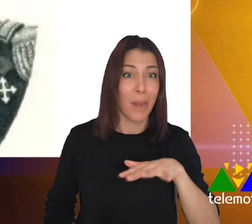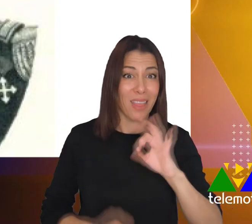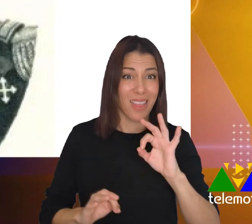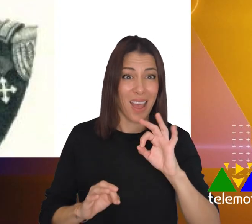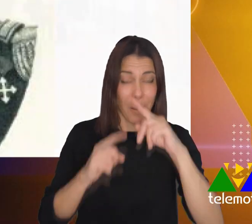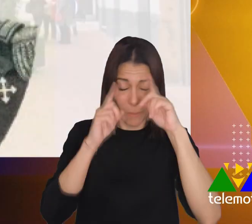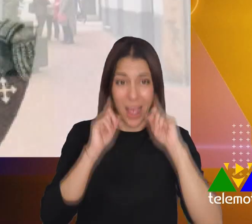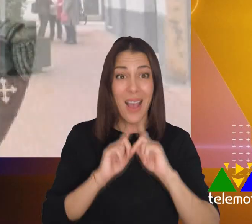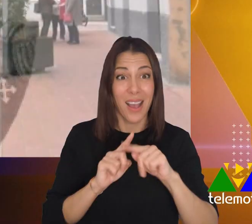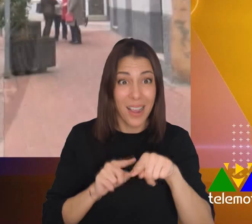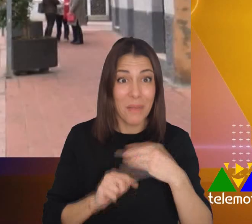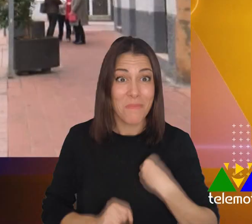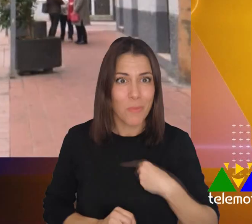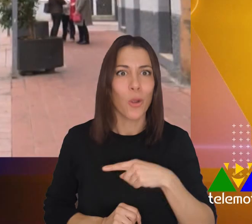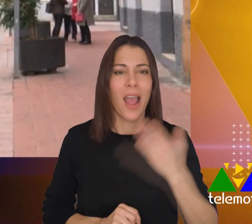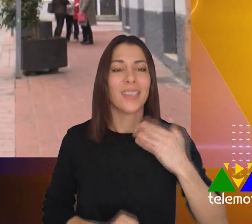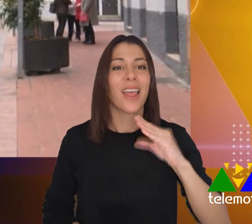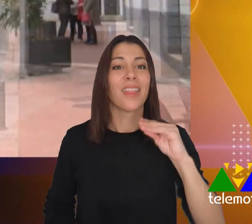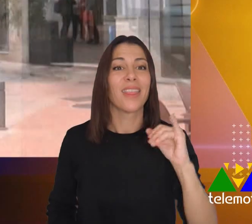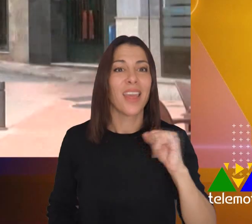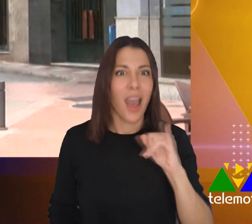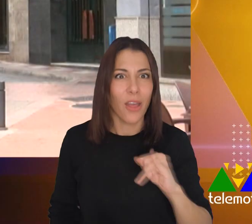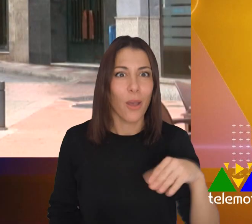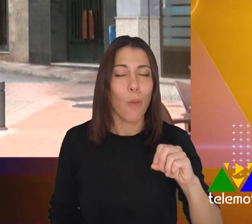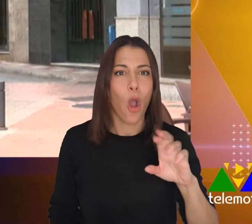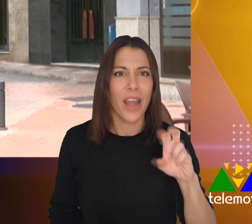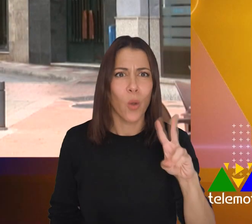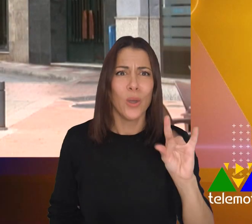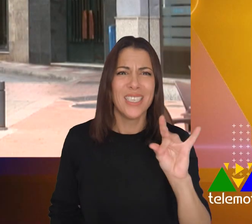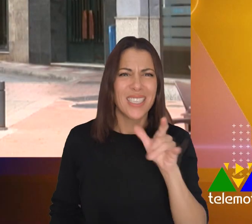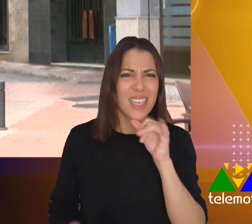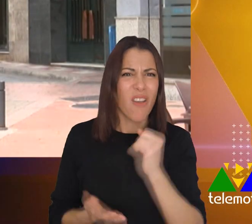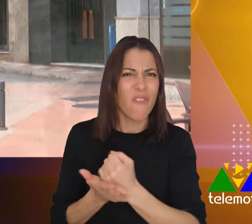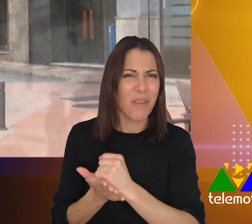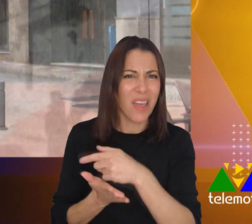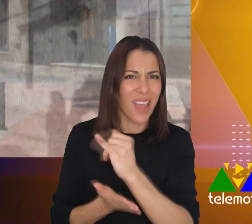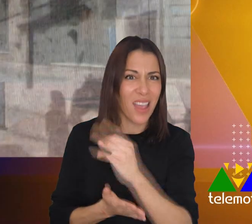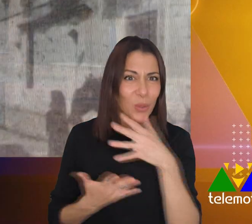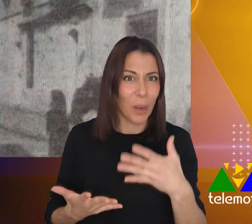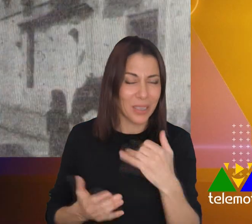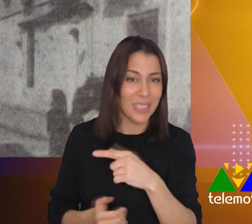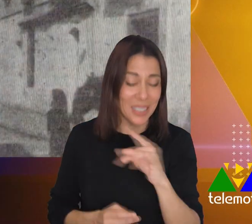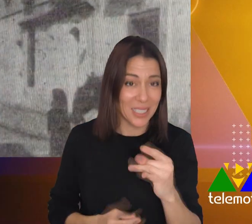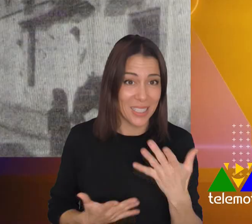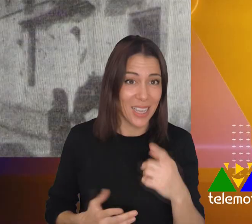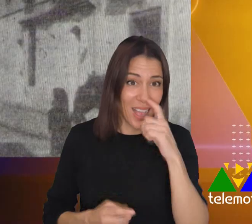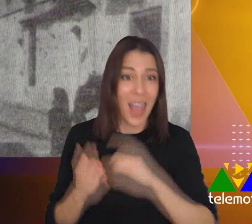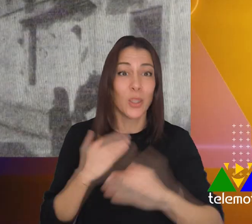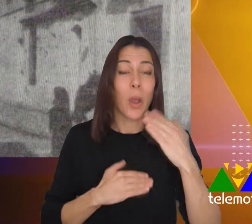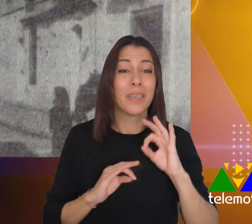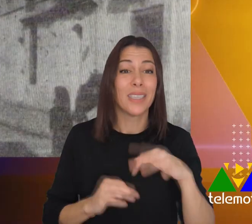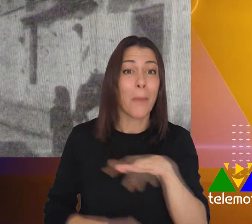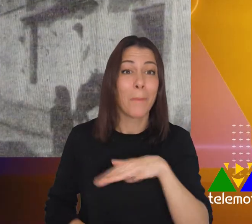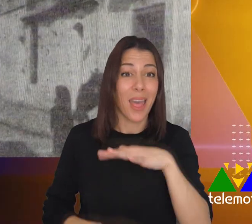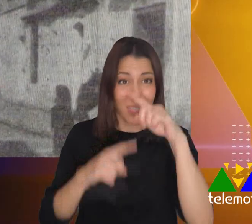Díaz Moreu. La Plaza de la Monja, donde está la farmacia de Corzo actualmente, sí, claro. La antigua Plaza de la Monja